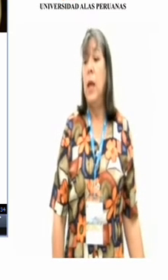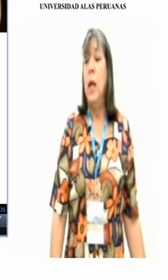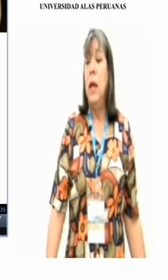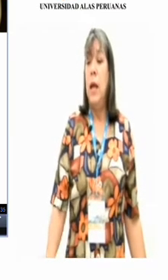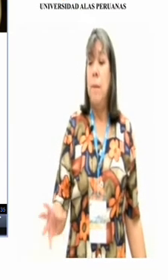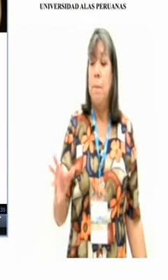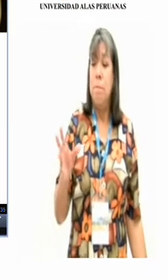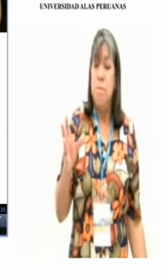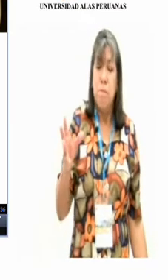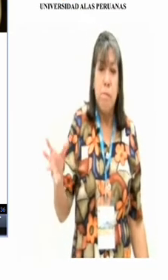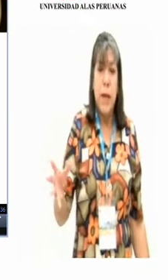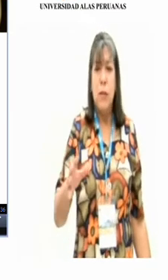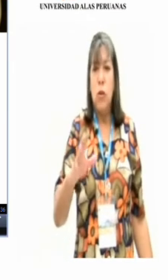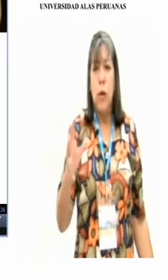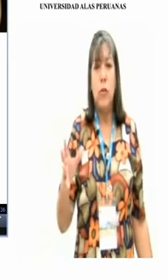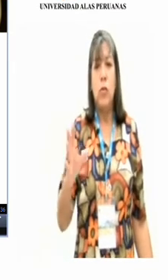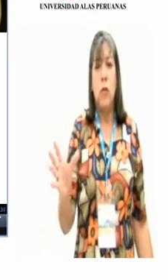que